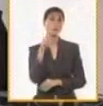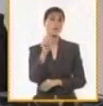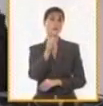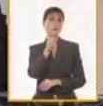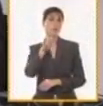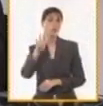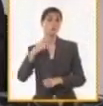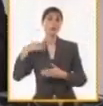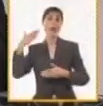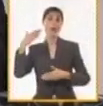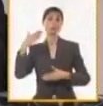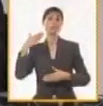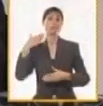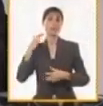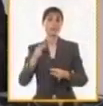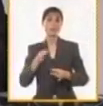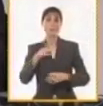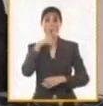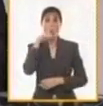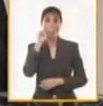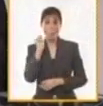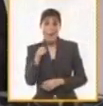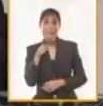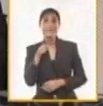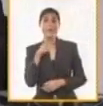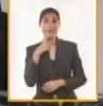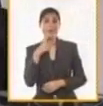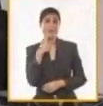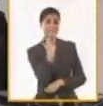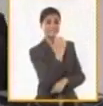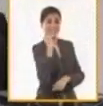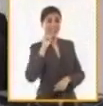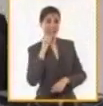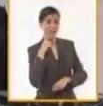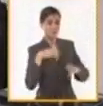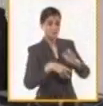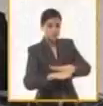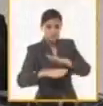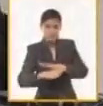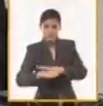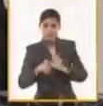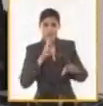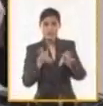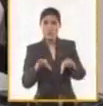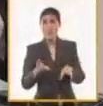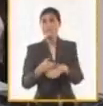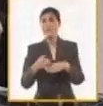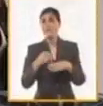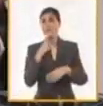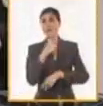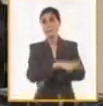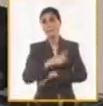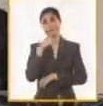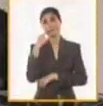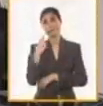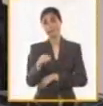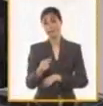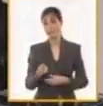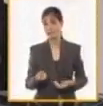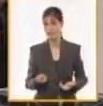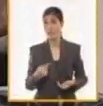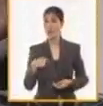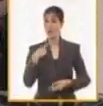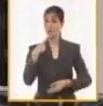el ejército ucraniano. Vale la aclaración, siempre hay que decirlo para que no vayan a pensar de que estamos